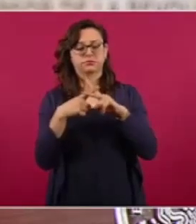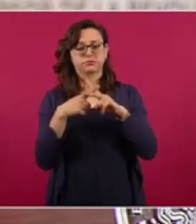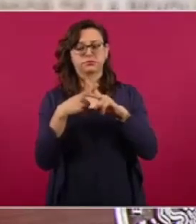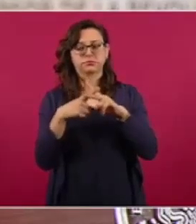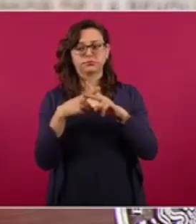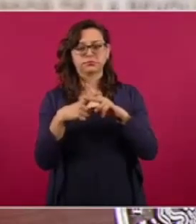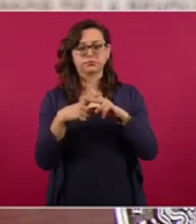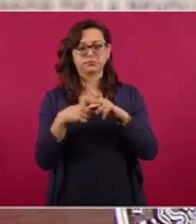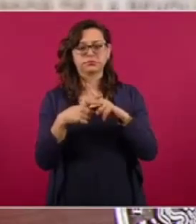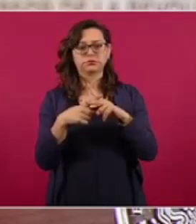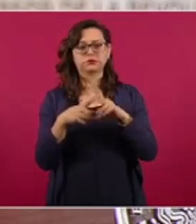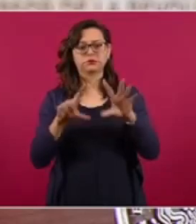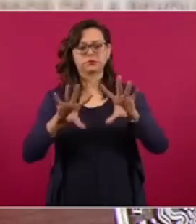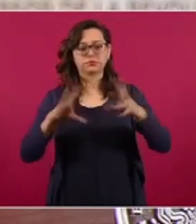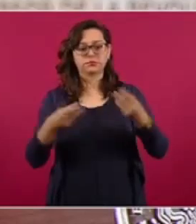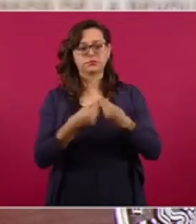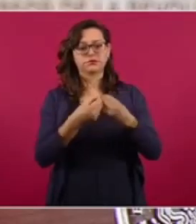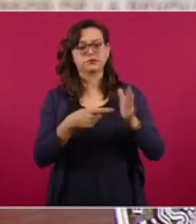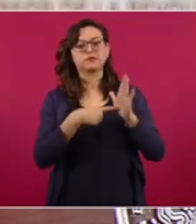en